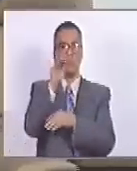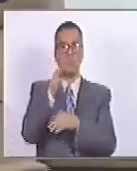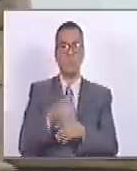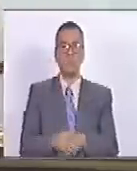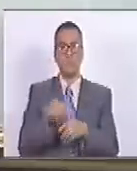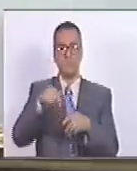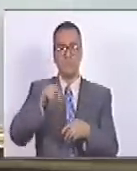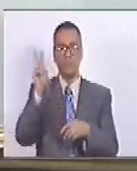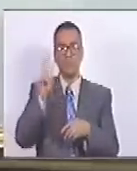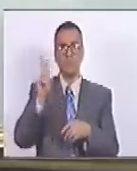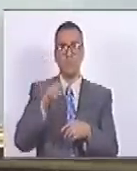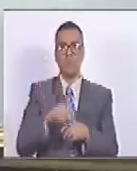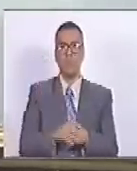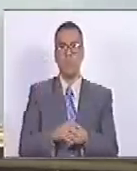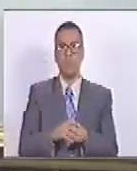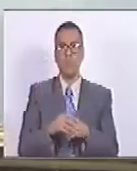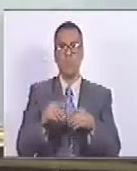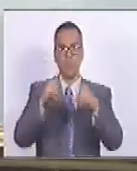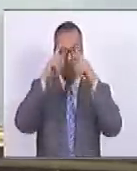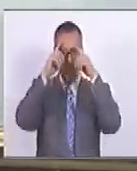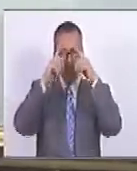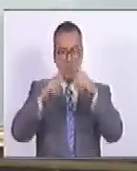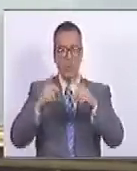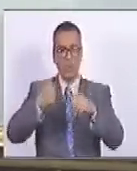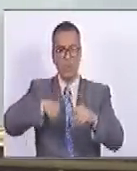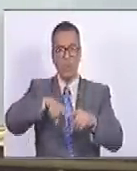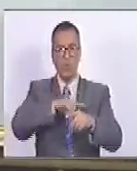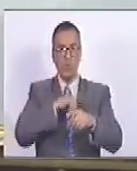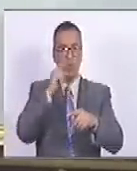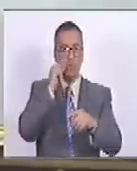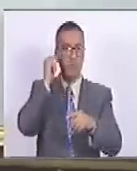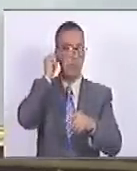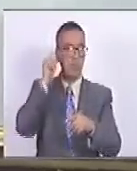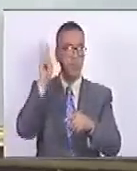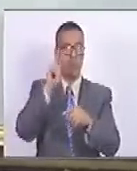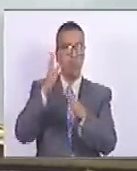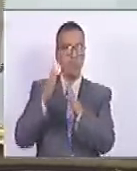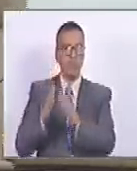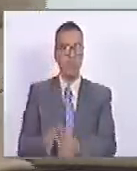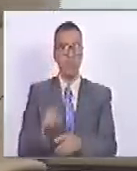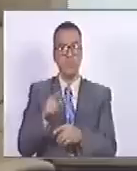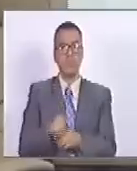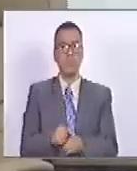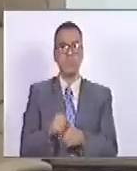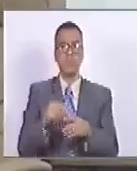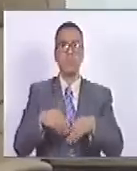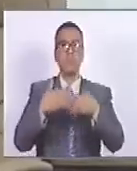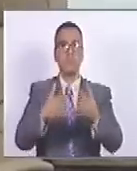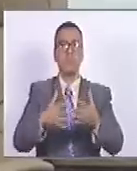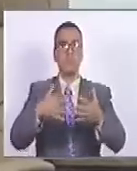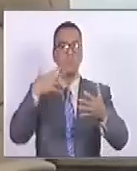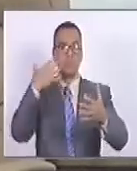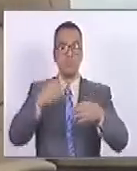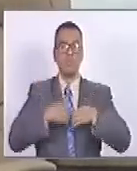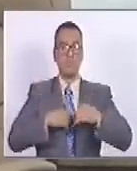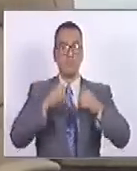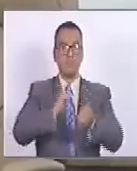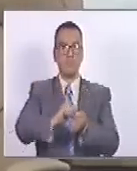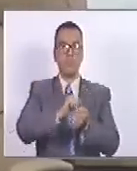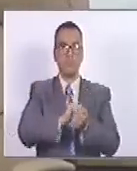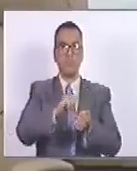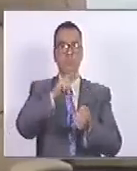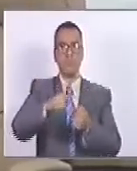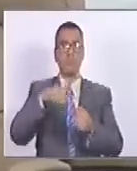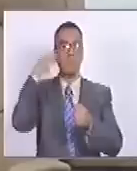en Venezuela lo decidimos las venezolanas y los venezolanos, y vayan a lavarse ese palto,